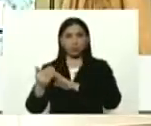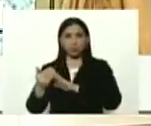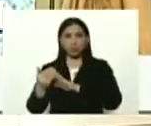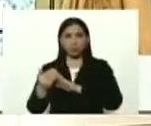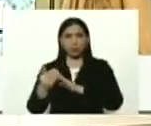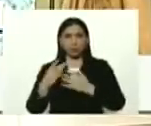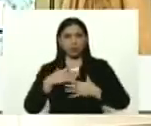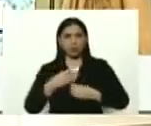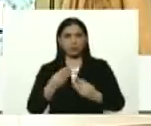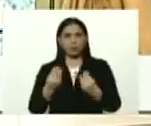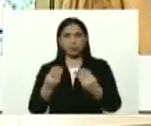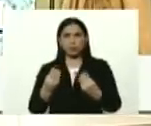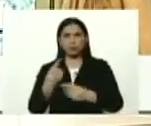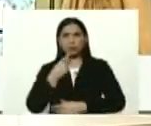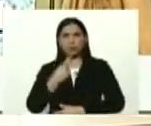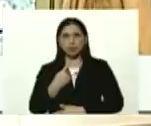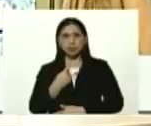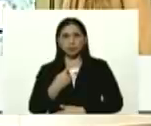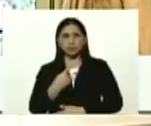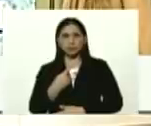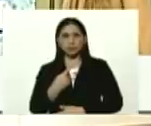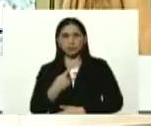mucho decirle,